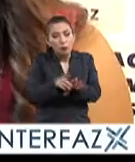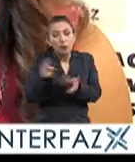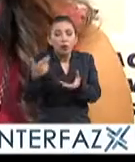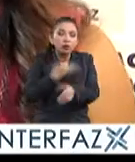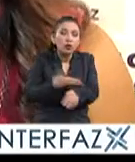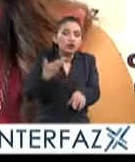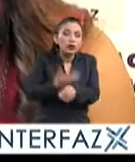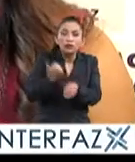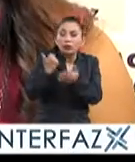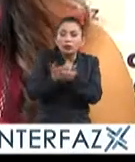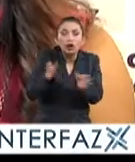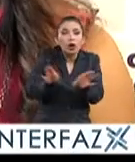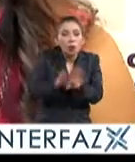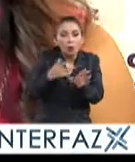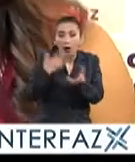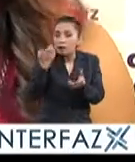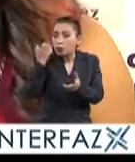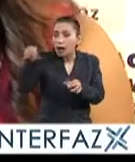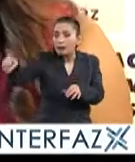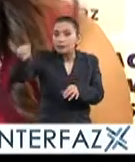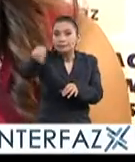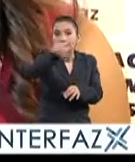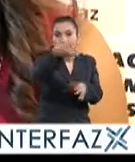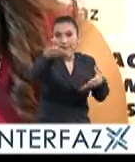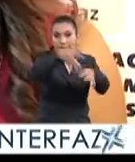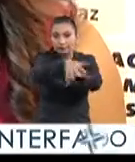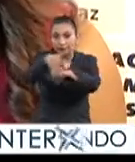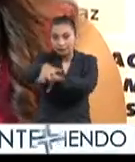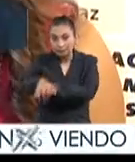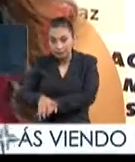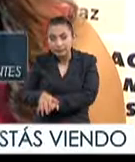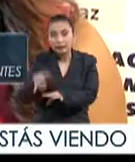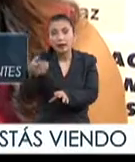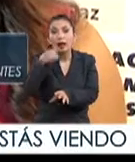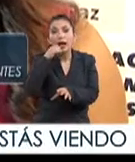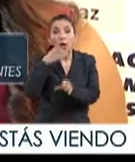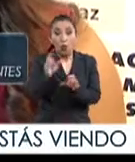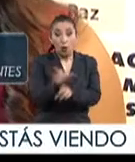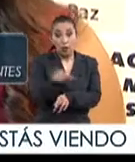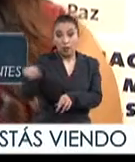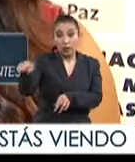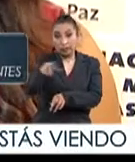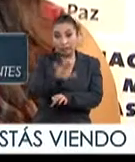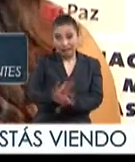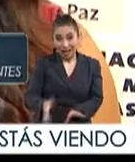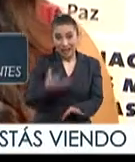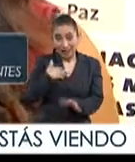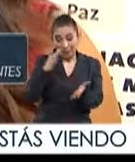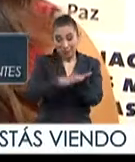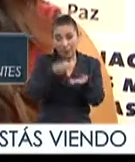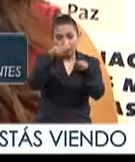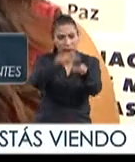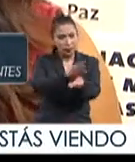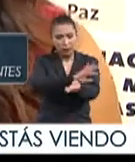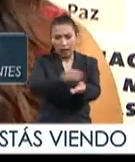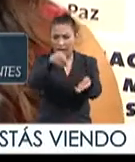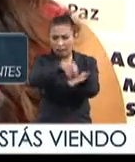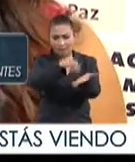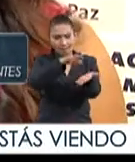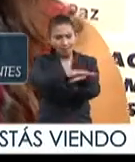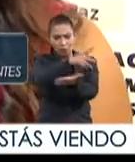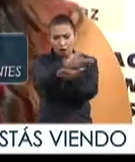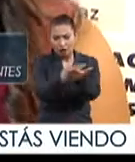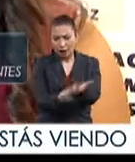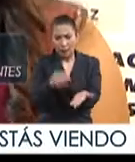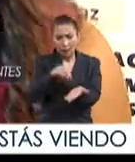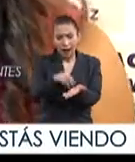el proceso y en qué escuelas. Digamos que a partir del momento que ellos ya tienen este documento y ya están inscritos en el